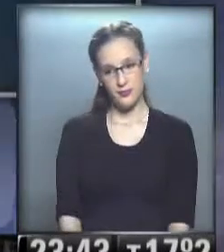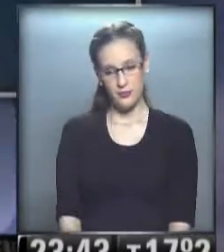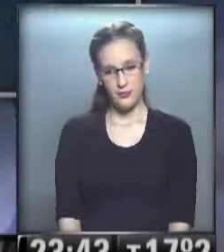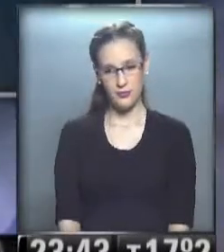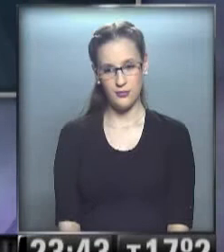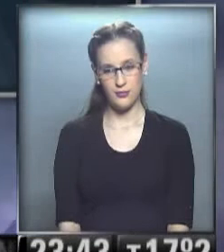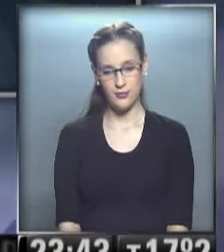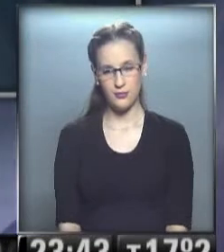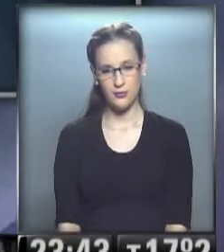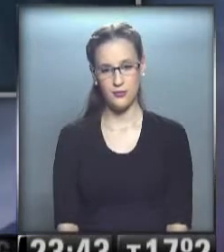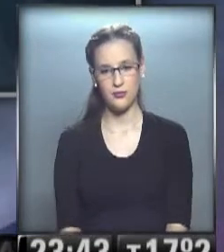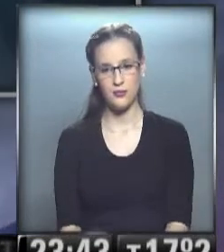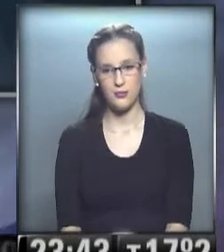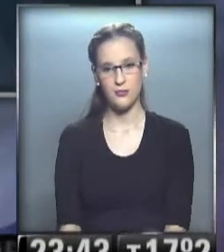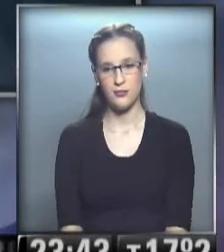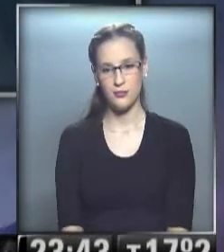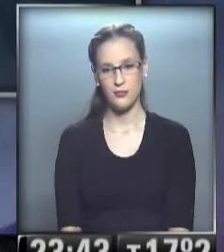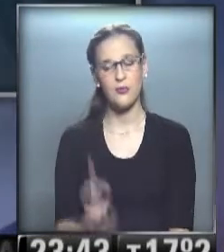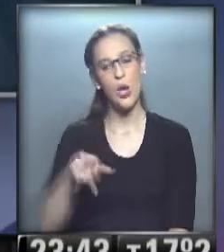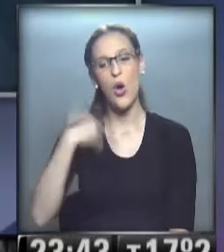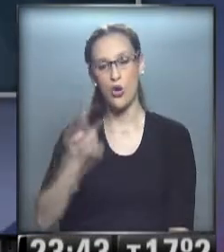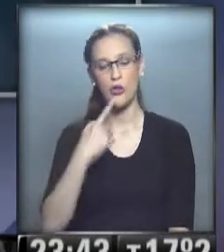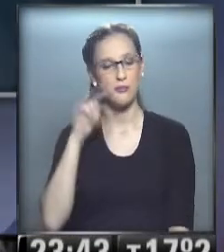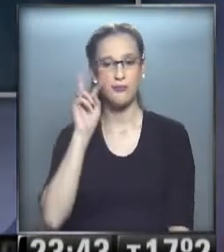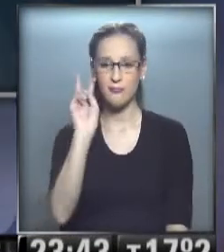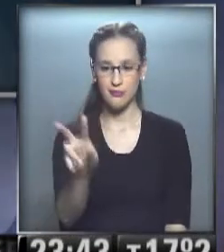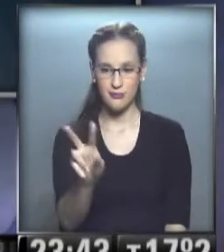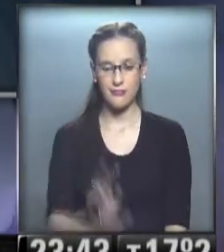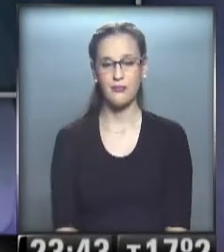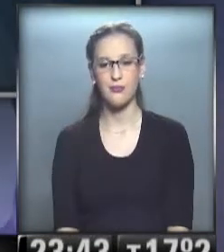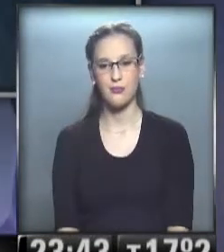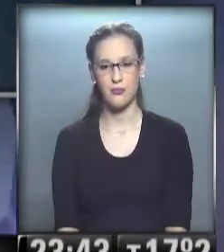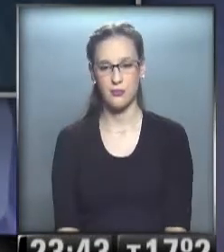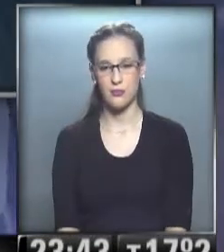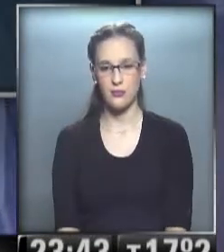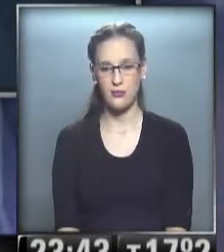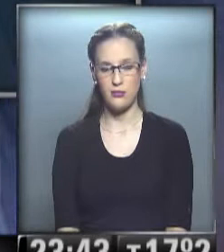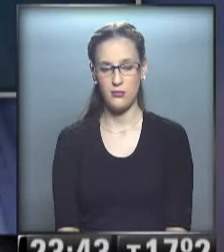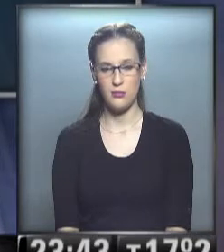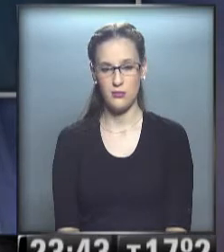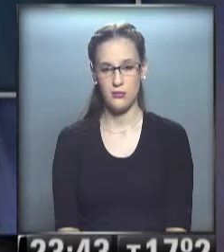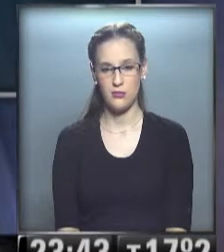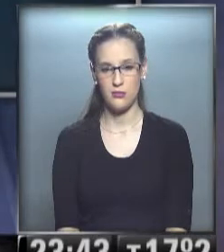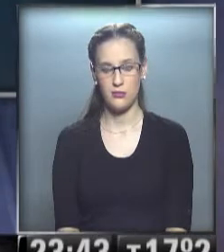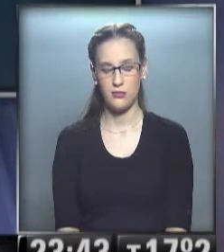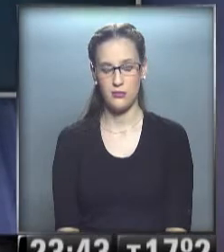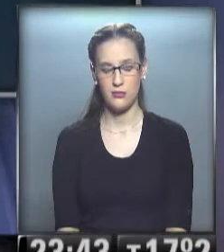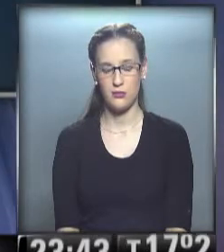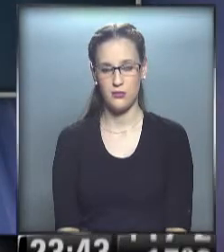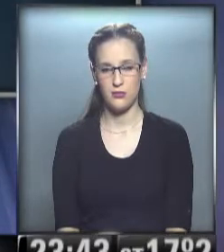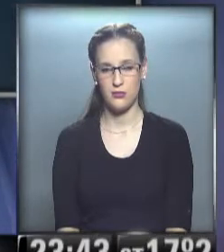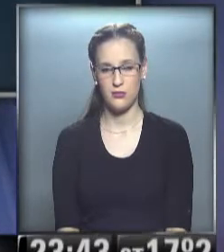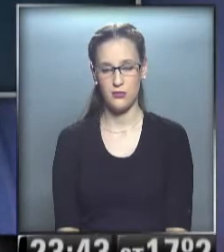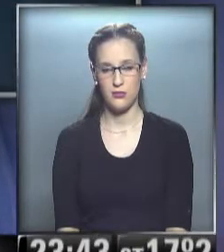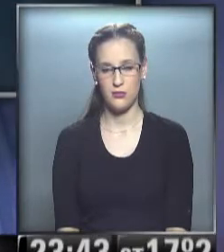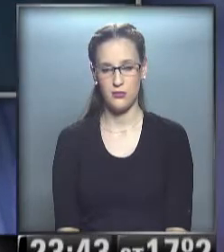estas apreciaciones Carlos Bulgeroni, presidente del Grupo Bridas, dijo: si Kichilov pudo garantizar cuestiones como el